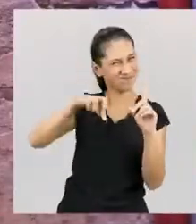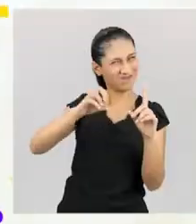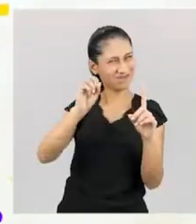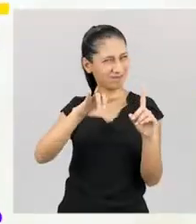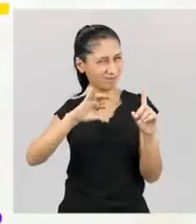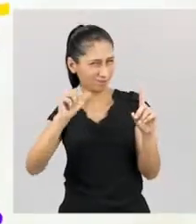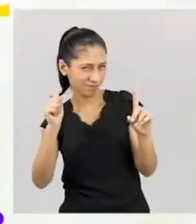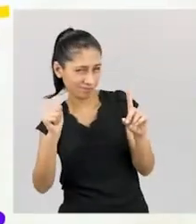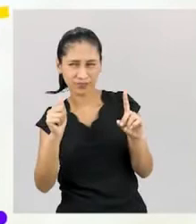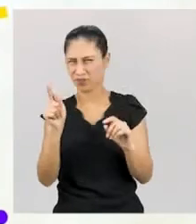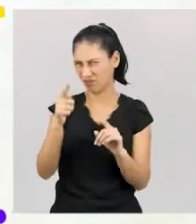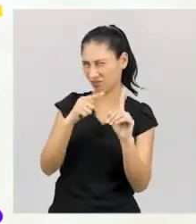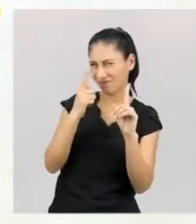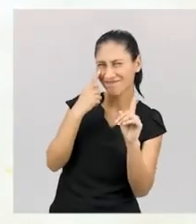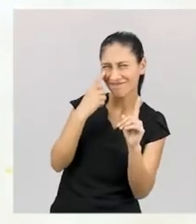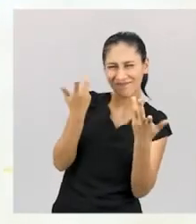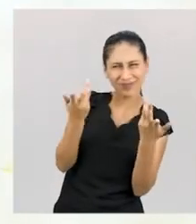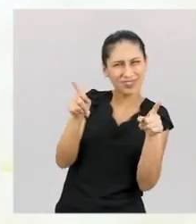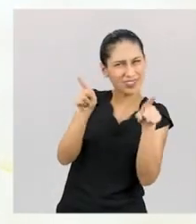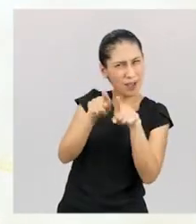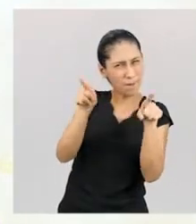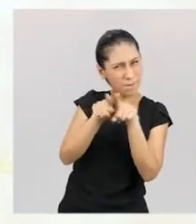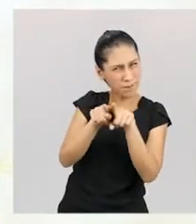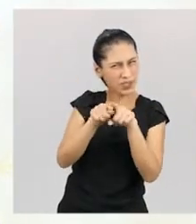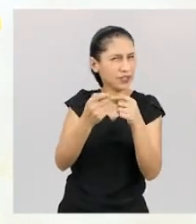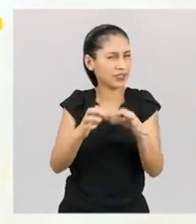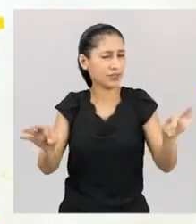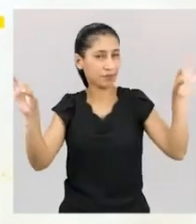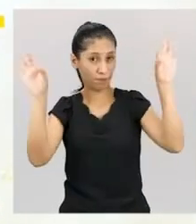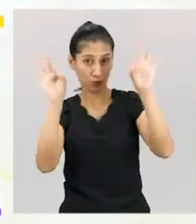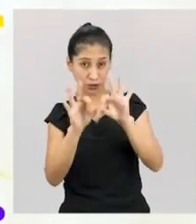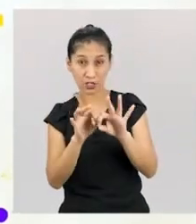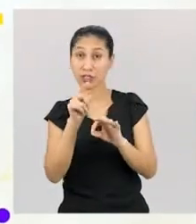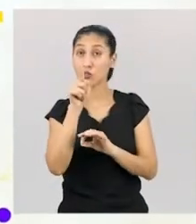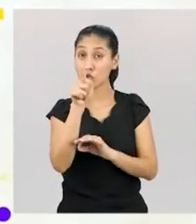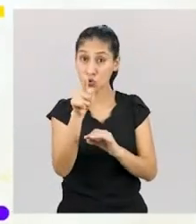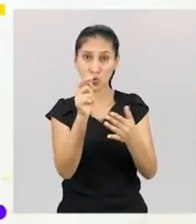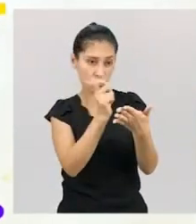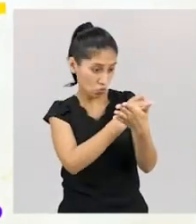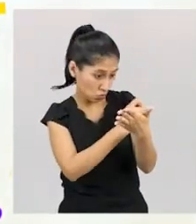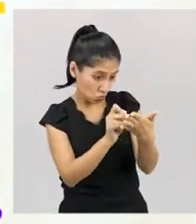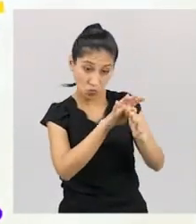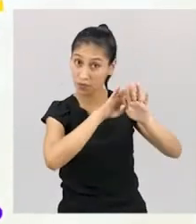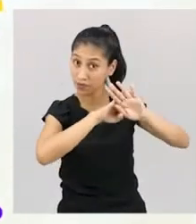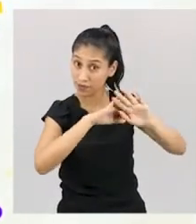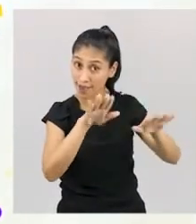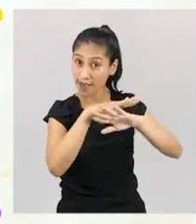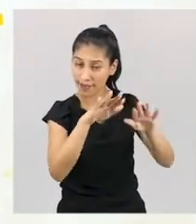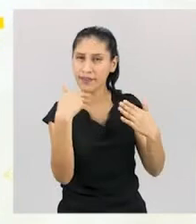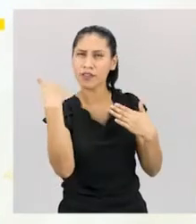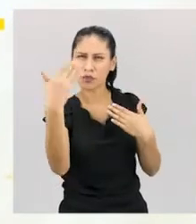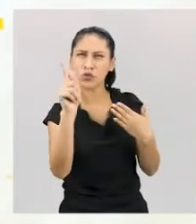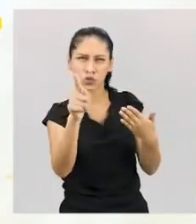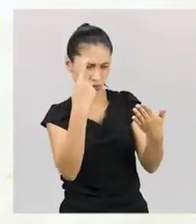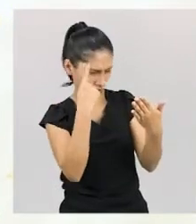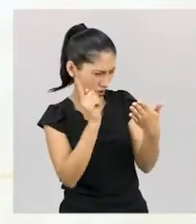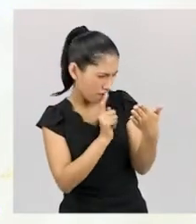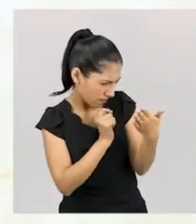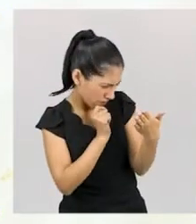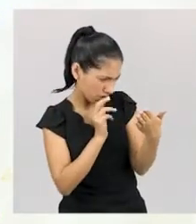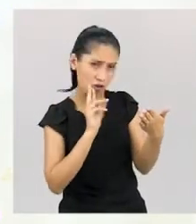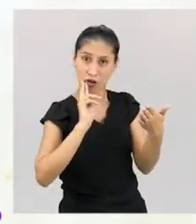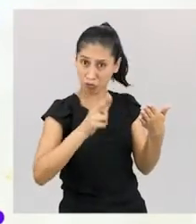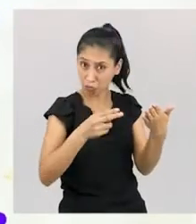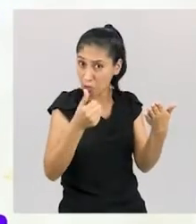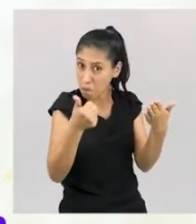Polya! Es conocido. También es igual de importante la verificación de la respuesta una vez hallado el conjunto